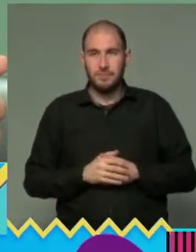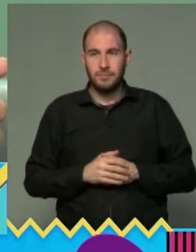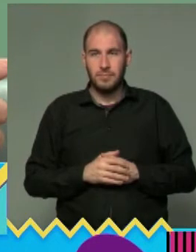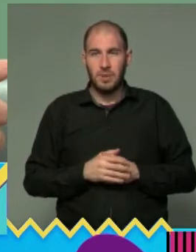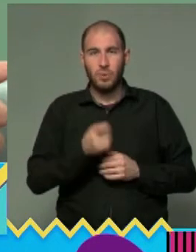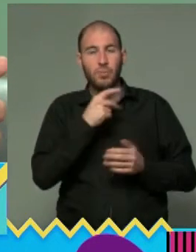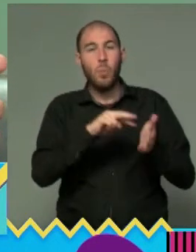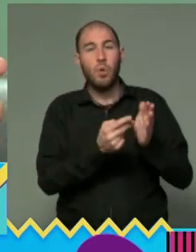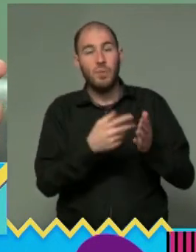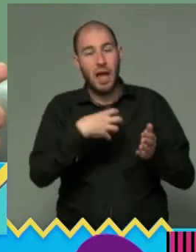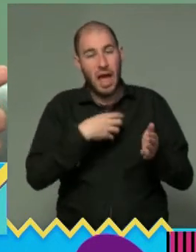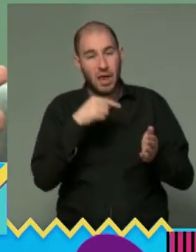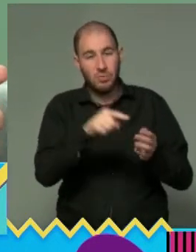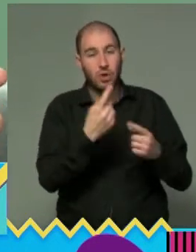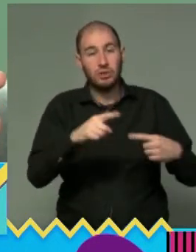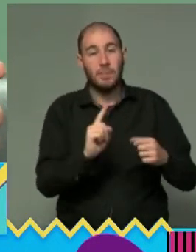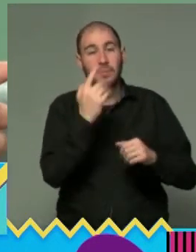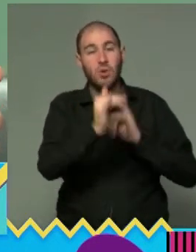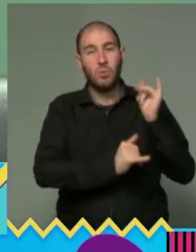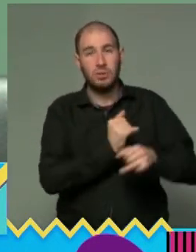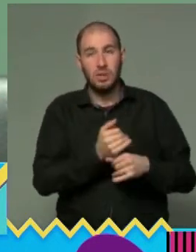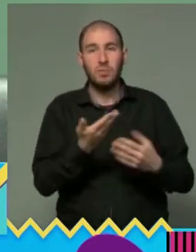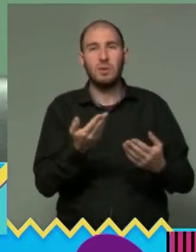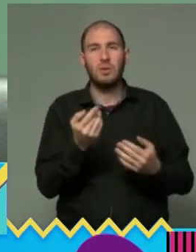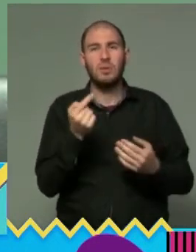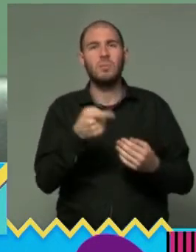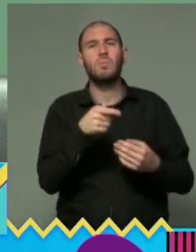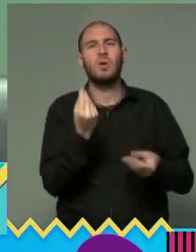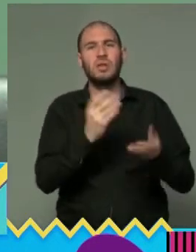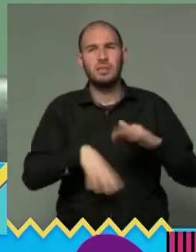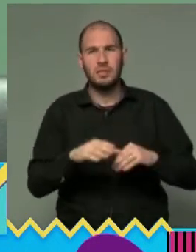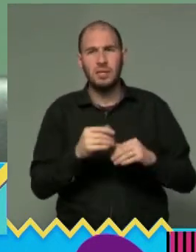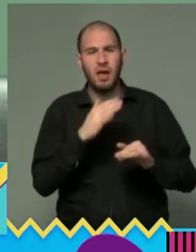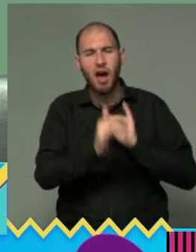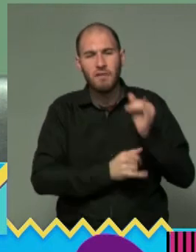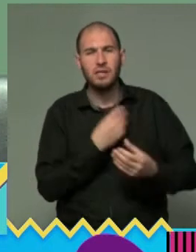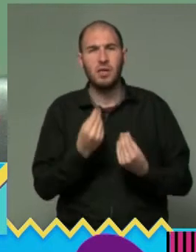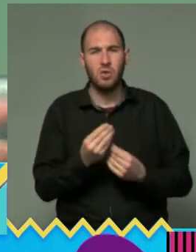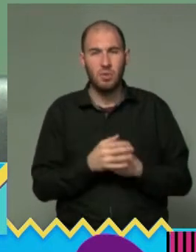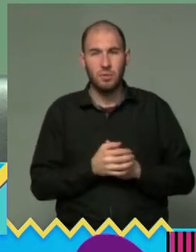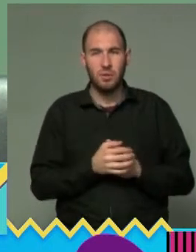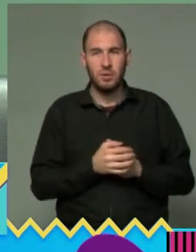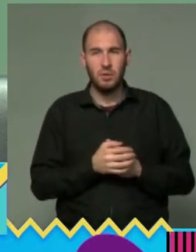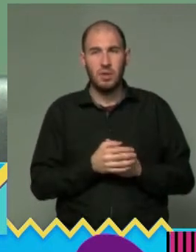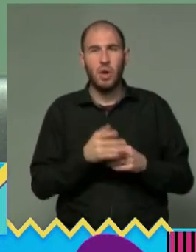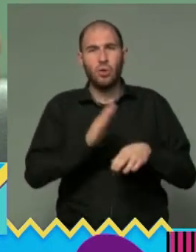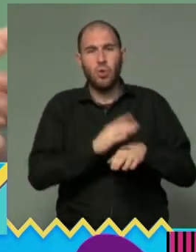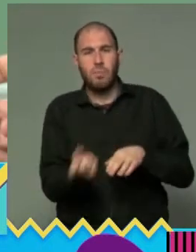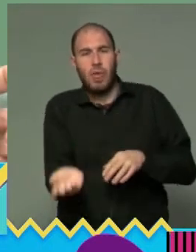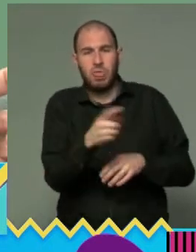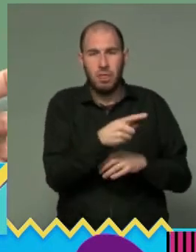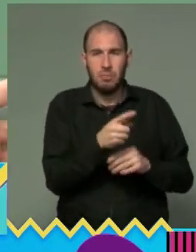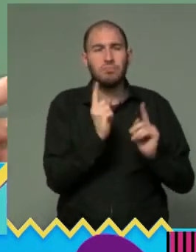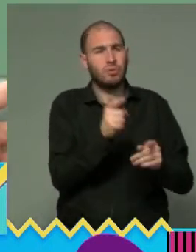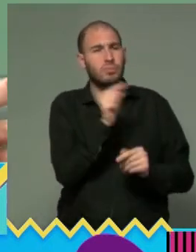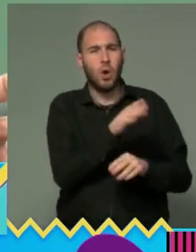si tuviste un problema con el alumno, lo primero que te decían es, y bueno, ¿y vos qué hiciste? ¿Y por cómo le hablaste? Era reculpabilizar